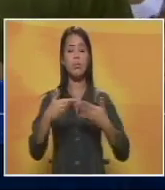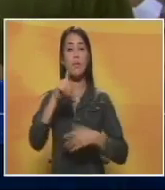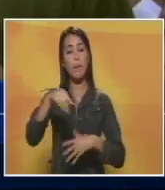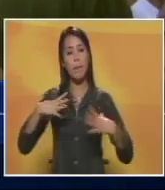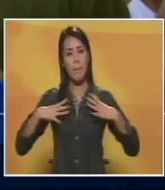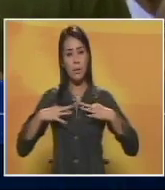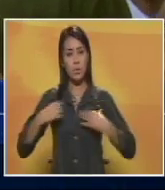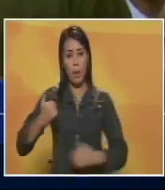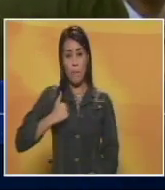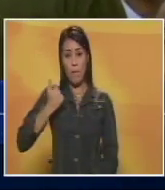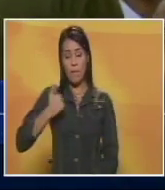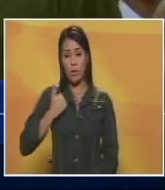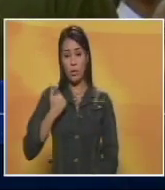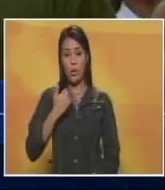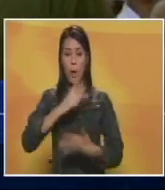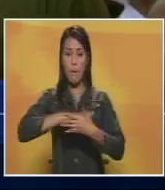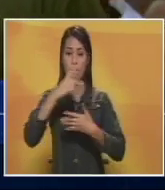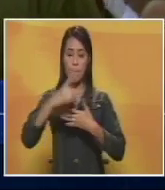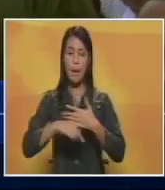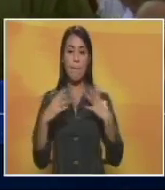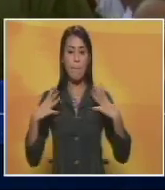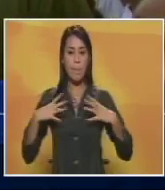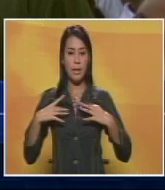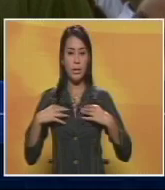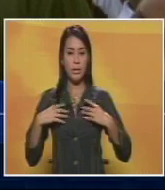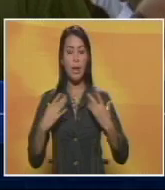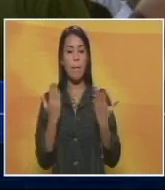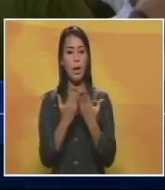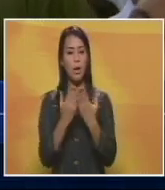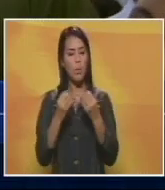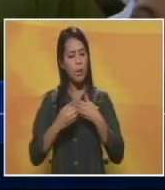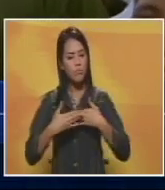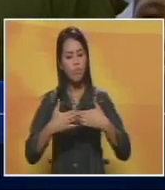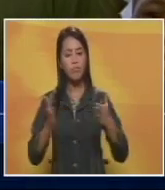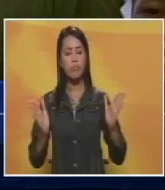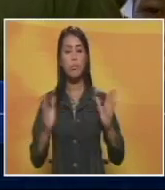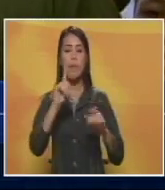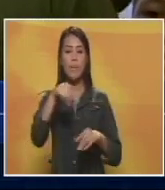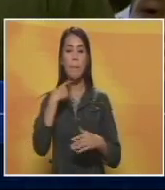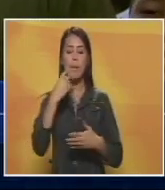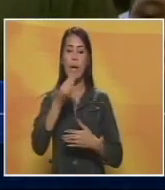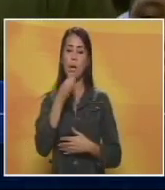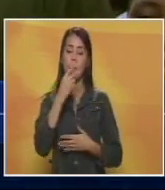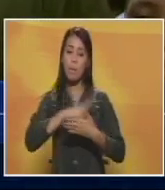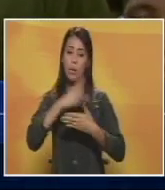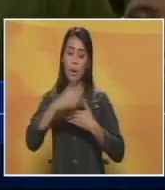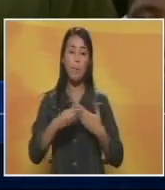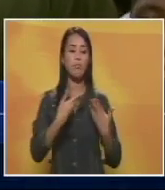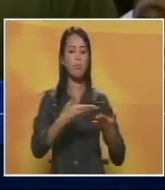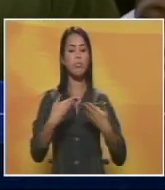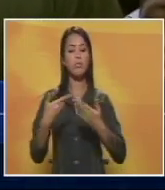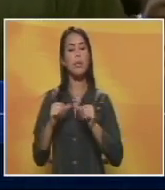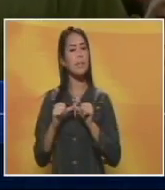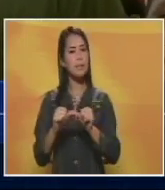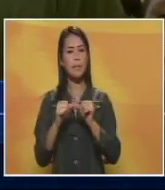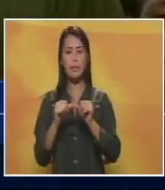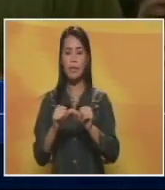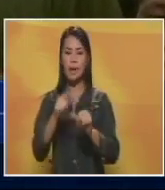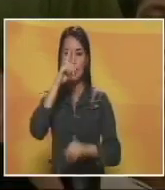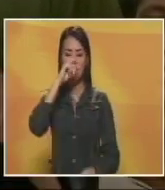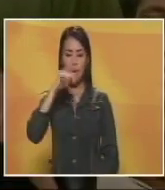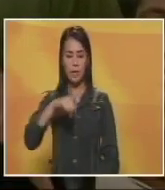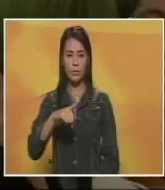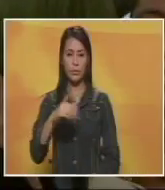porque aprovechamos el plan vacacional para tener las escuelas abiertas y seguir dando el programa de alimentación escolar. Y vamos a continuar en este